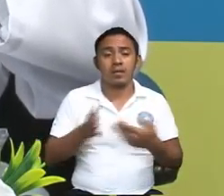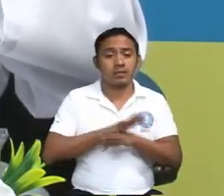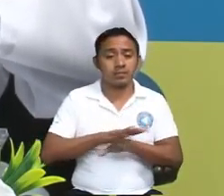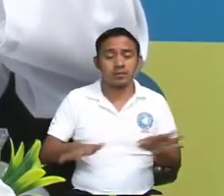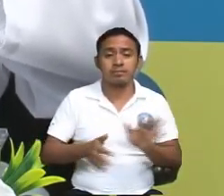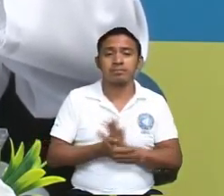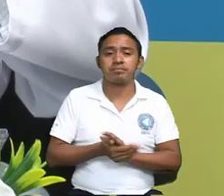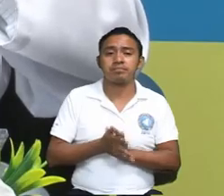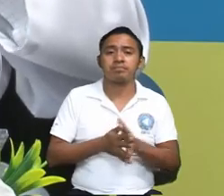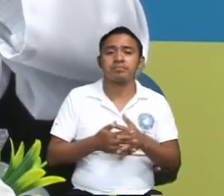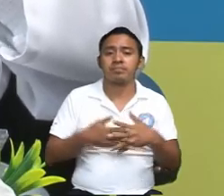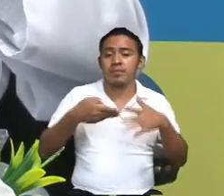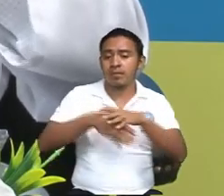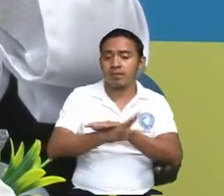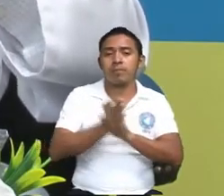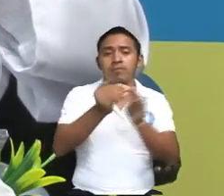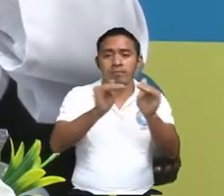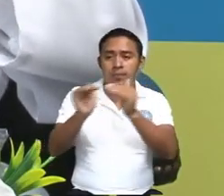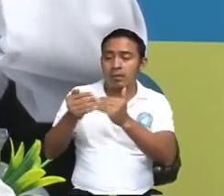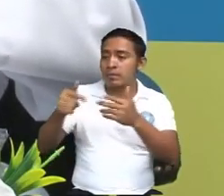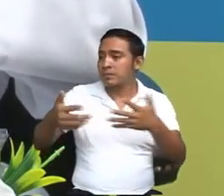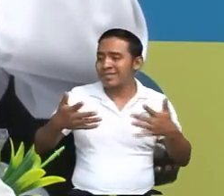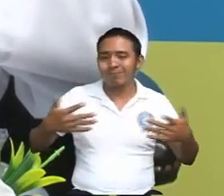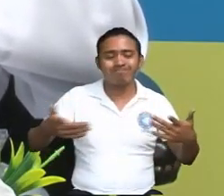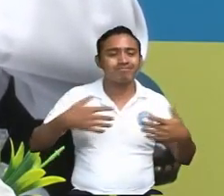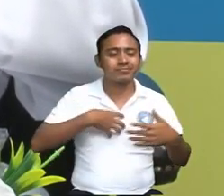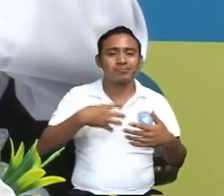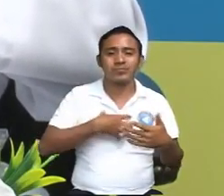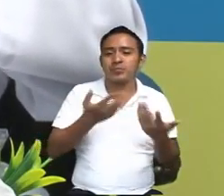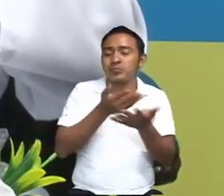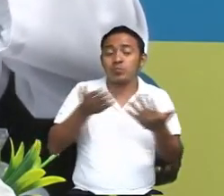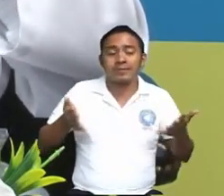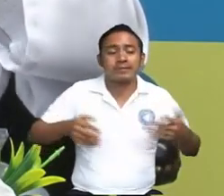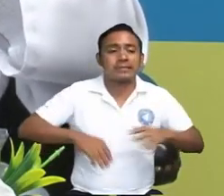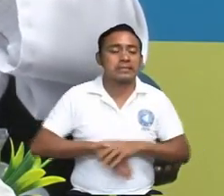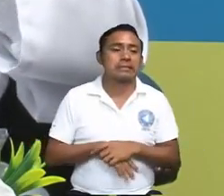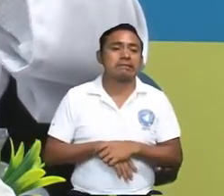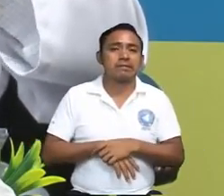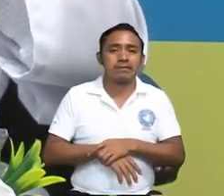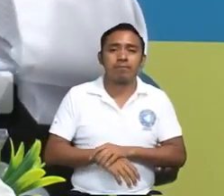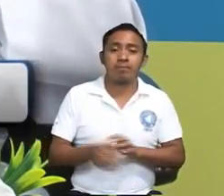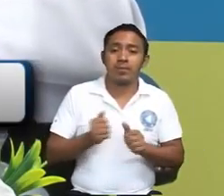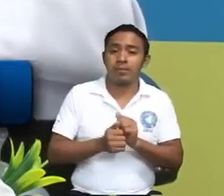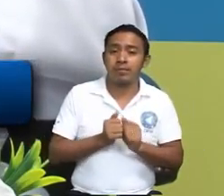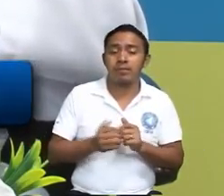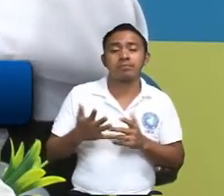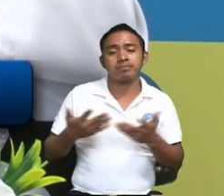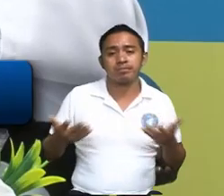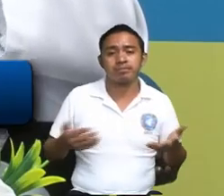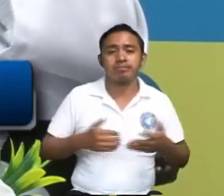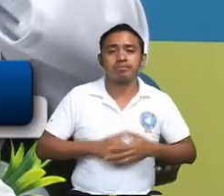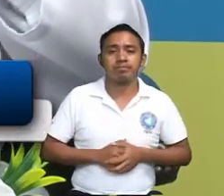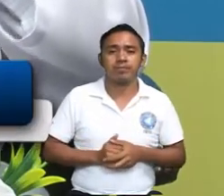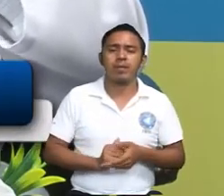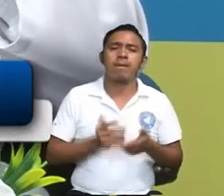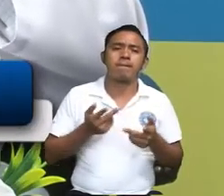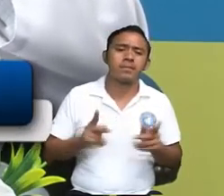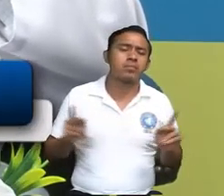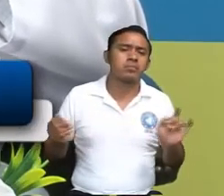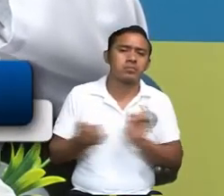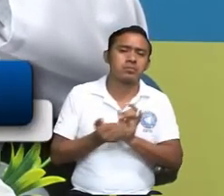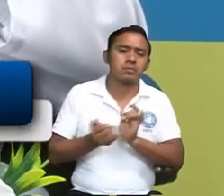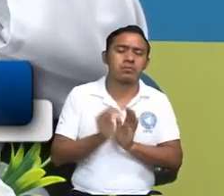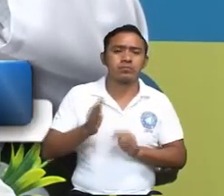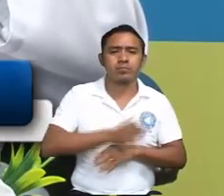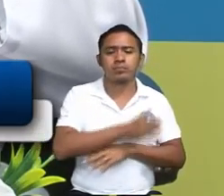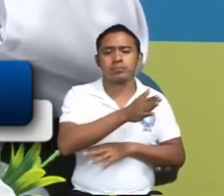hayamos entrado al barrio y que no estaba el dueño, a lo mejor no tuvo algún contratiempo y no lo pudo llevar. Pero estamos yendo a